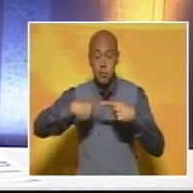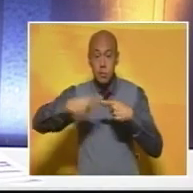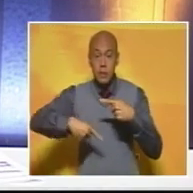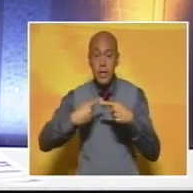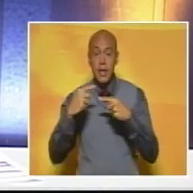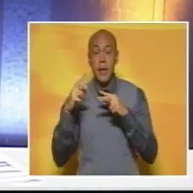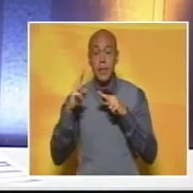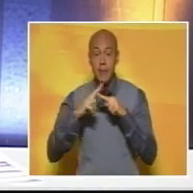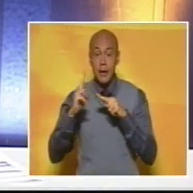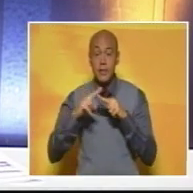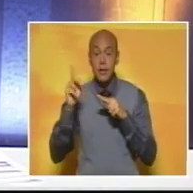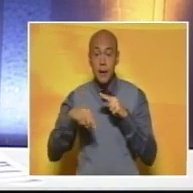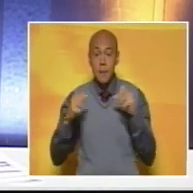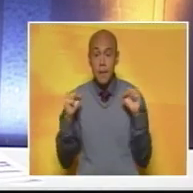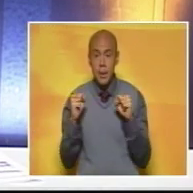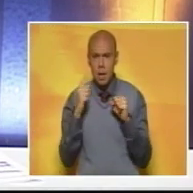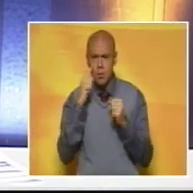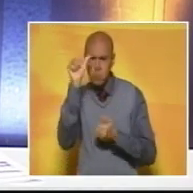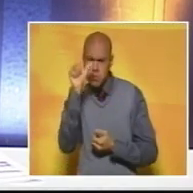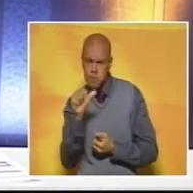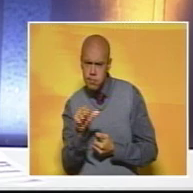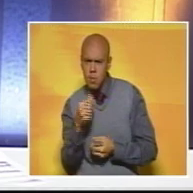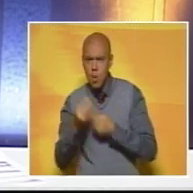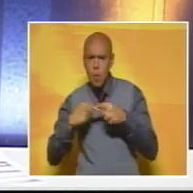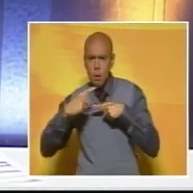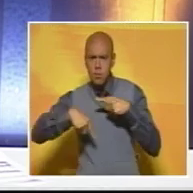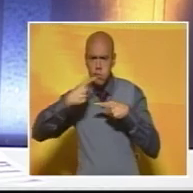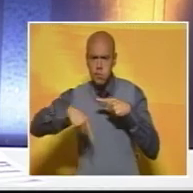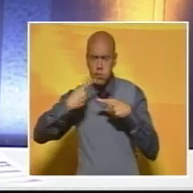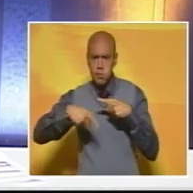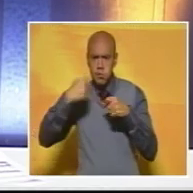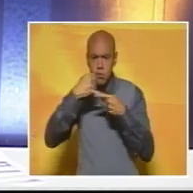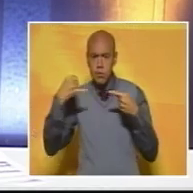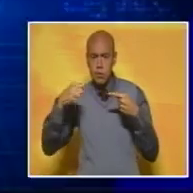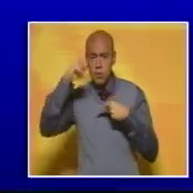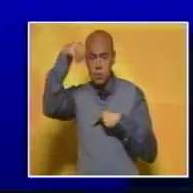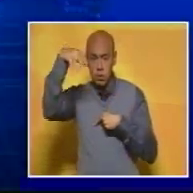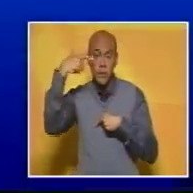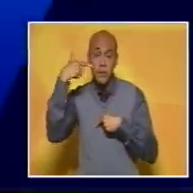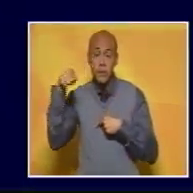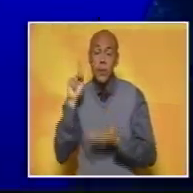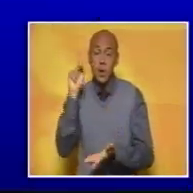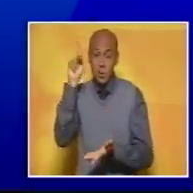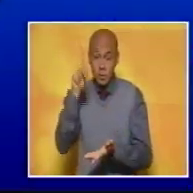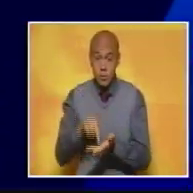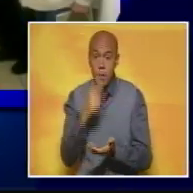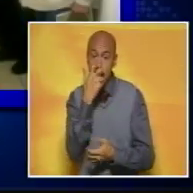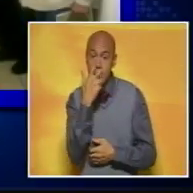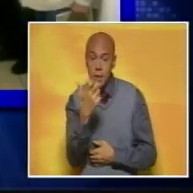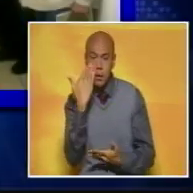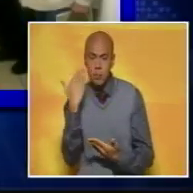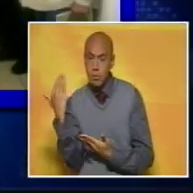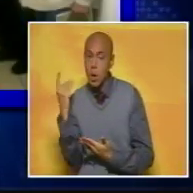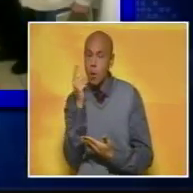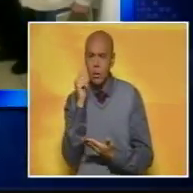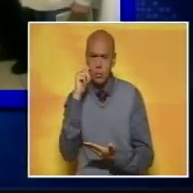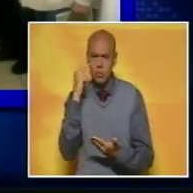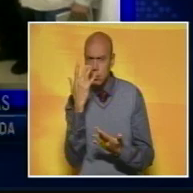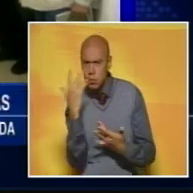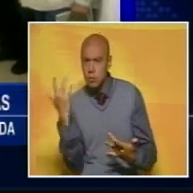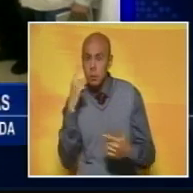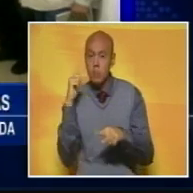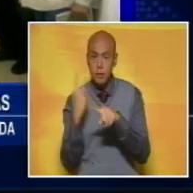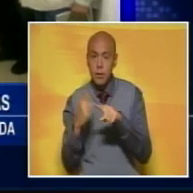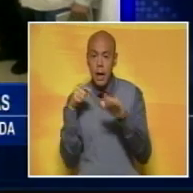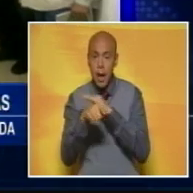Táchira y Mérida para conocer la situación del parque generador del occidente del país. Durante su visita, Brito verificó los trabajos de recuperación